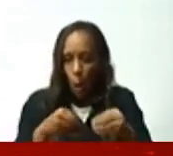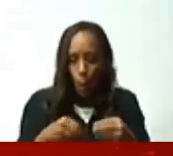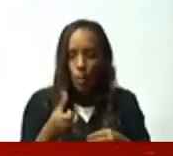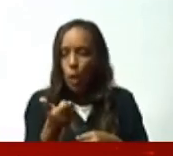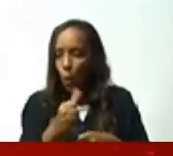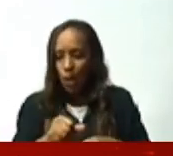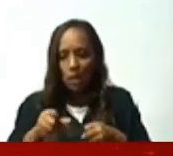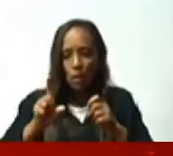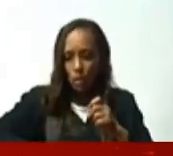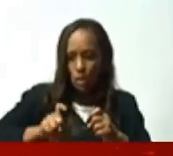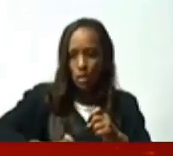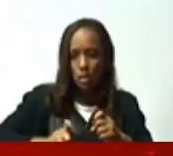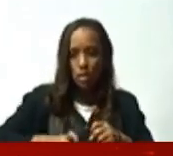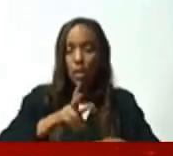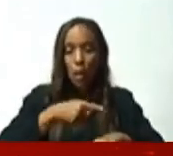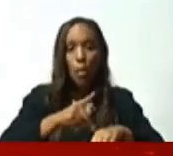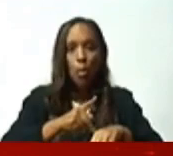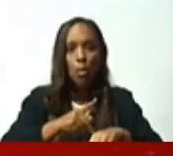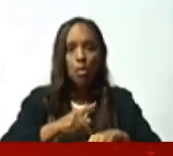Y